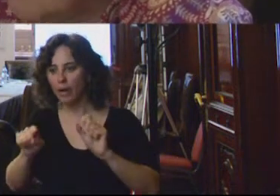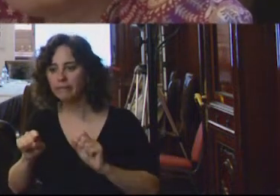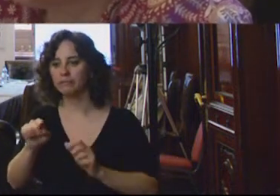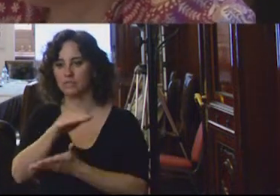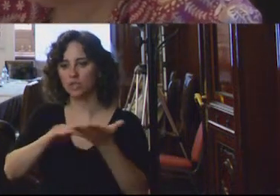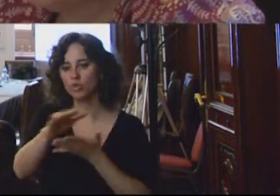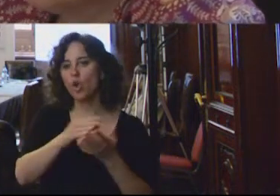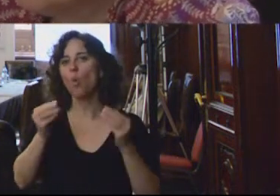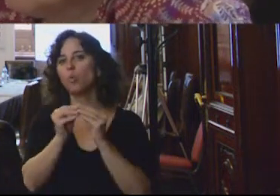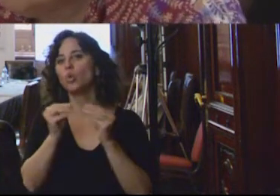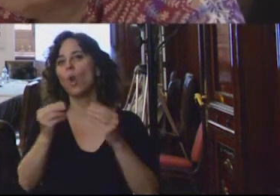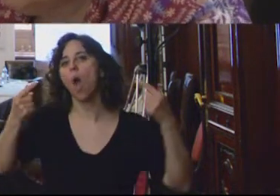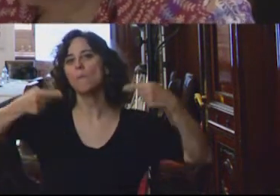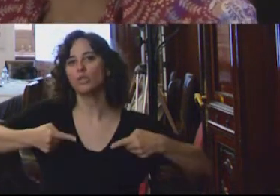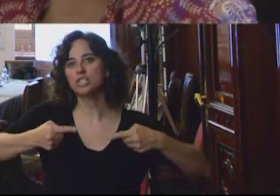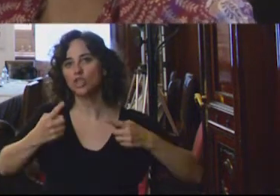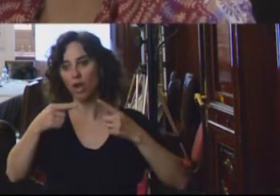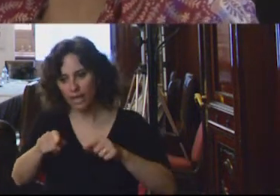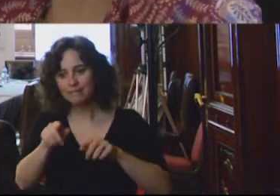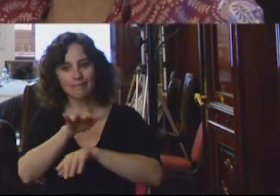es el ideal